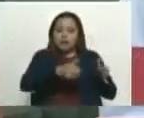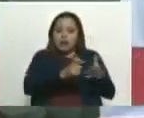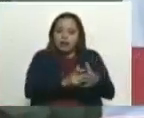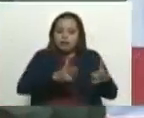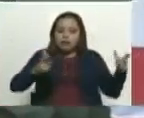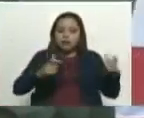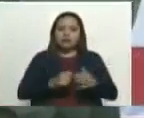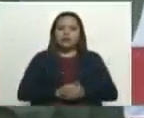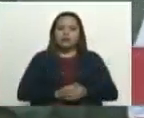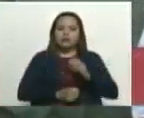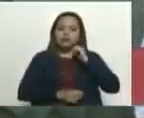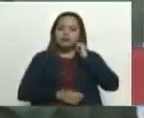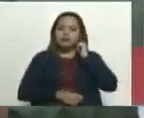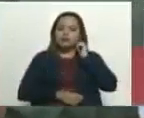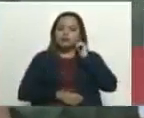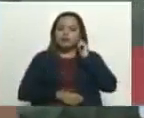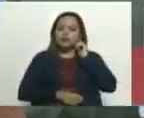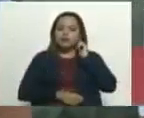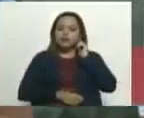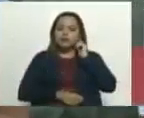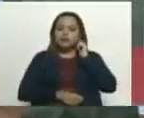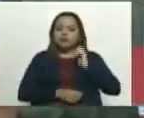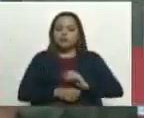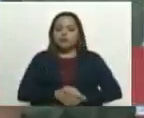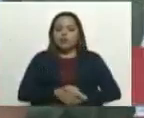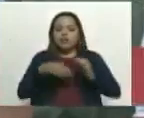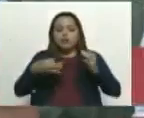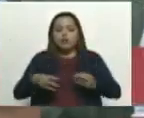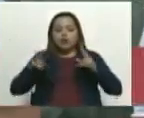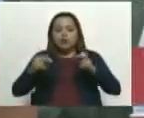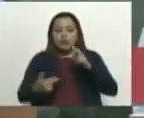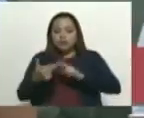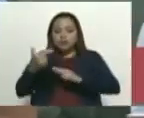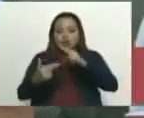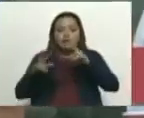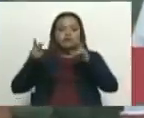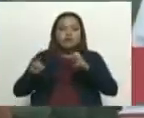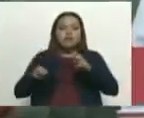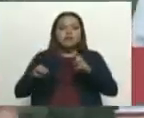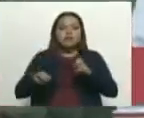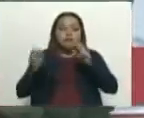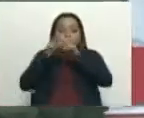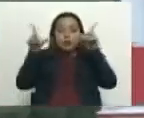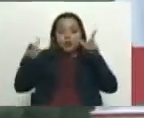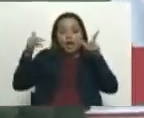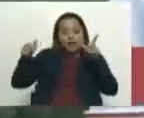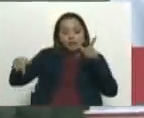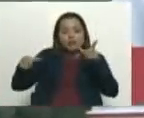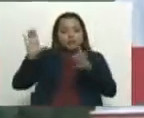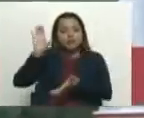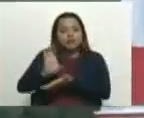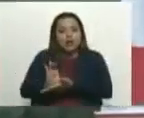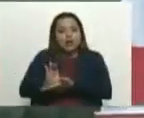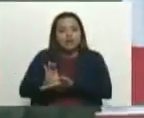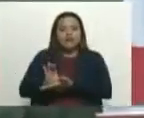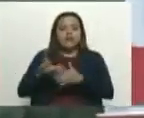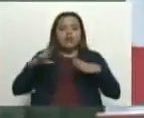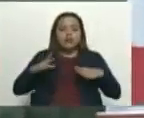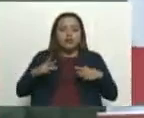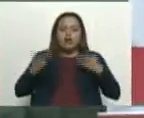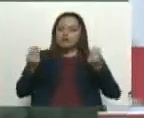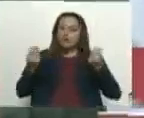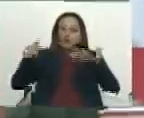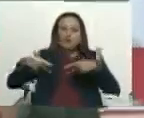a tener nuevas construcciones, nuevas sorpresas que habrá en esta ciudad vacacional, muy moderna, de alta tecnología, y